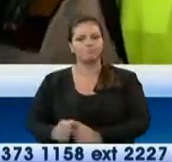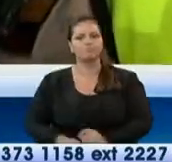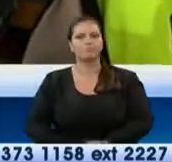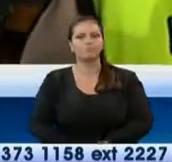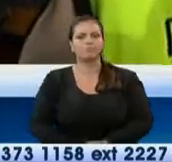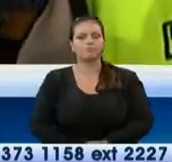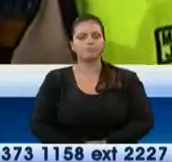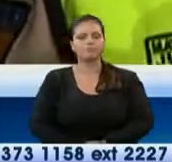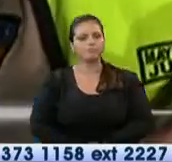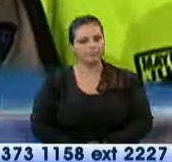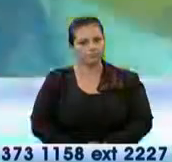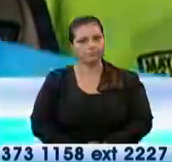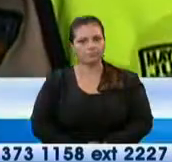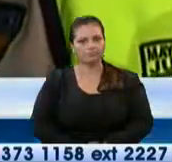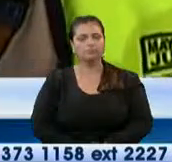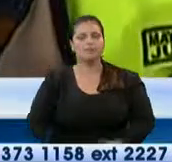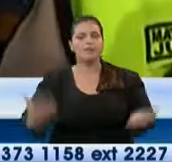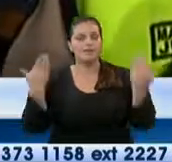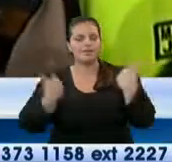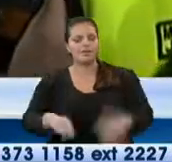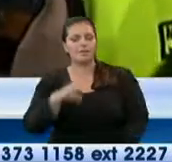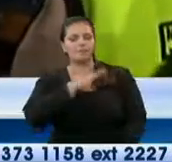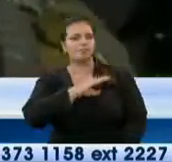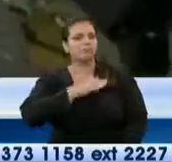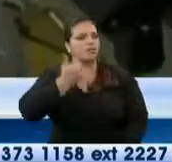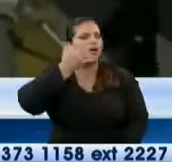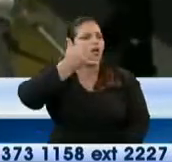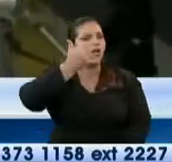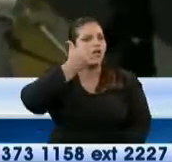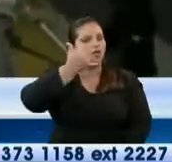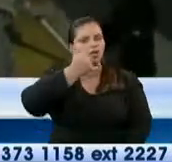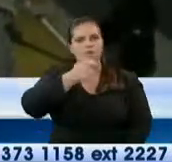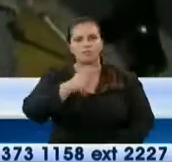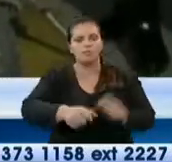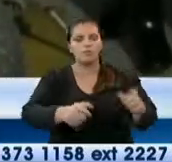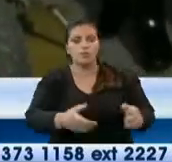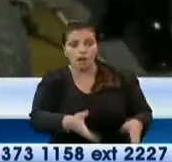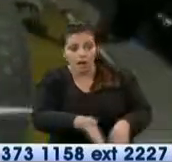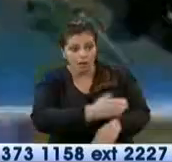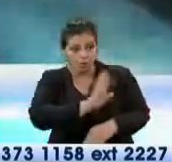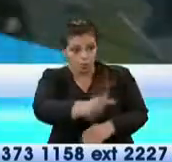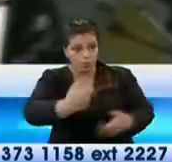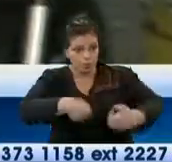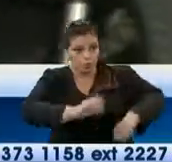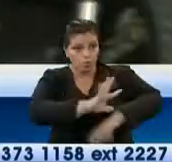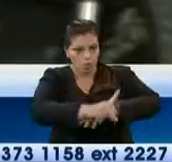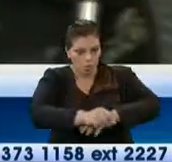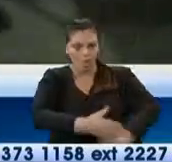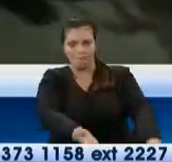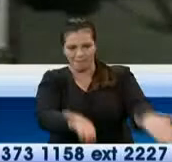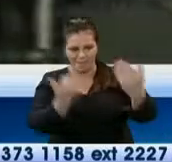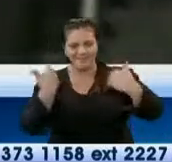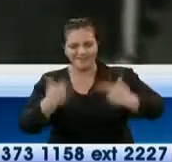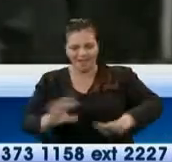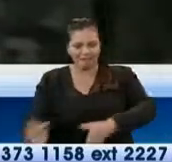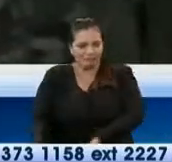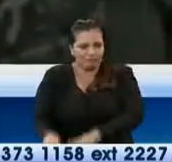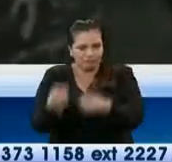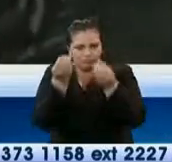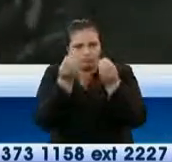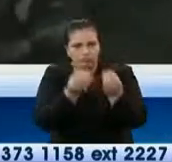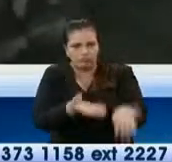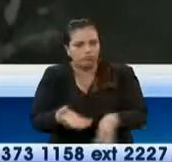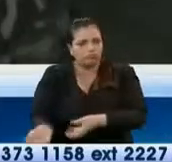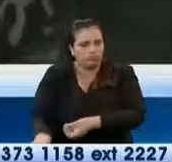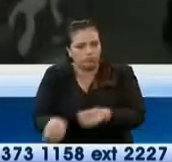contacto con las personas afectadas para que se acerquen acá a la Fiscalía y presenten la denuncia respectiva. Dentro de los medios de